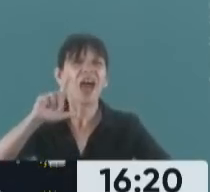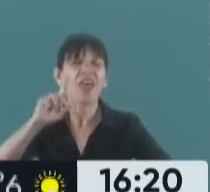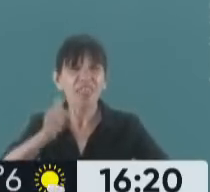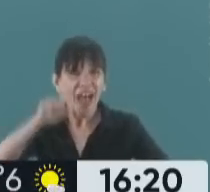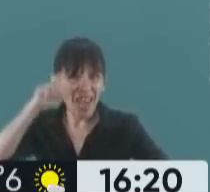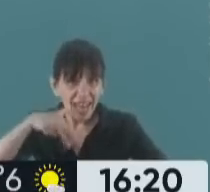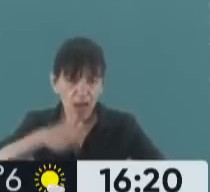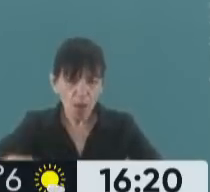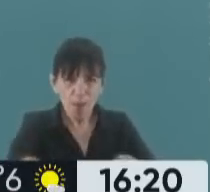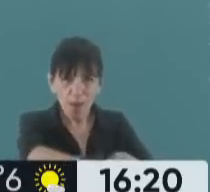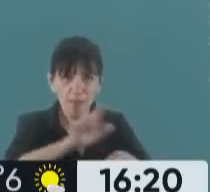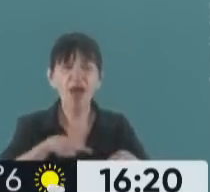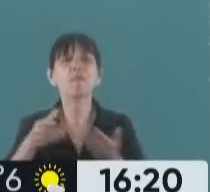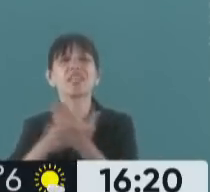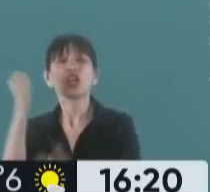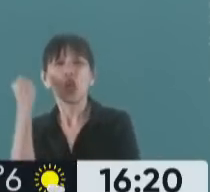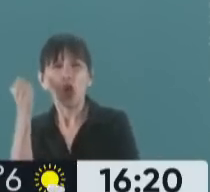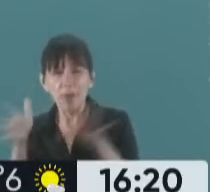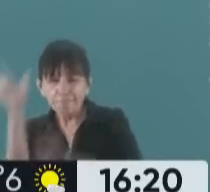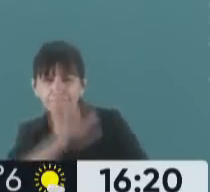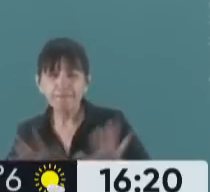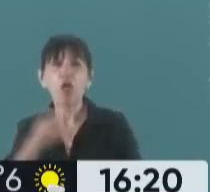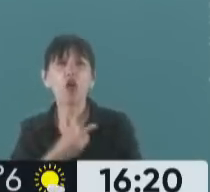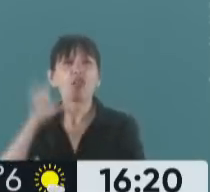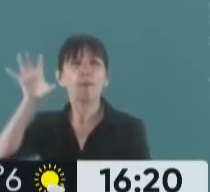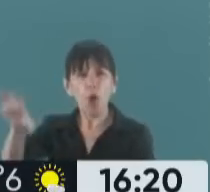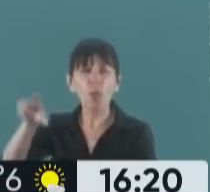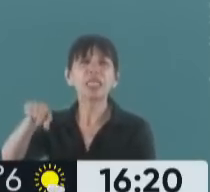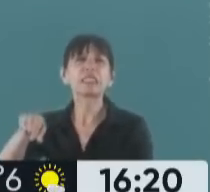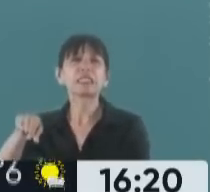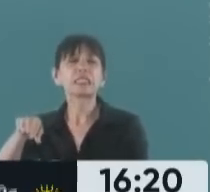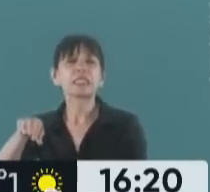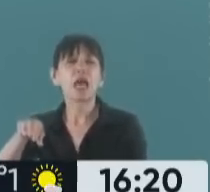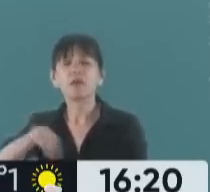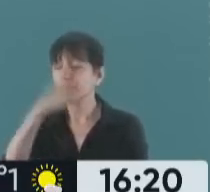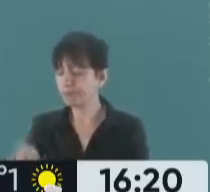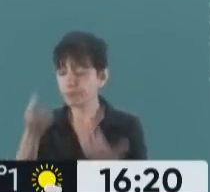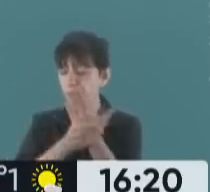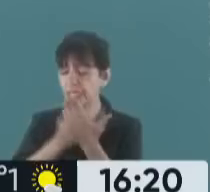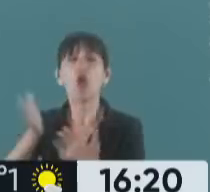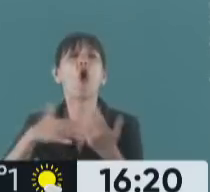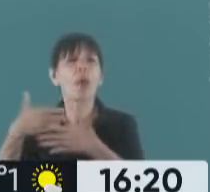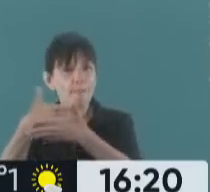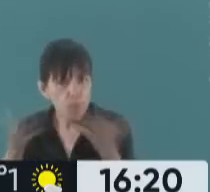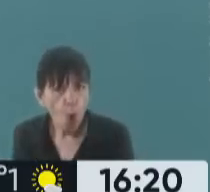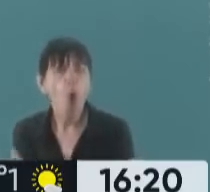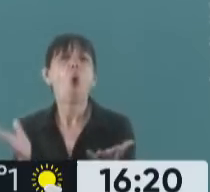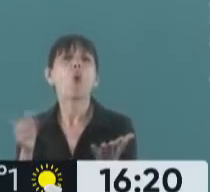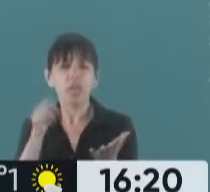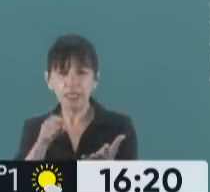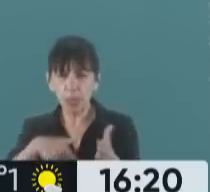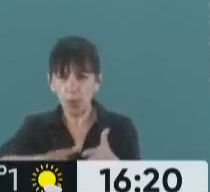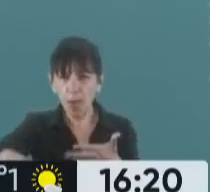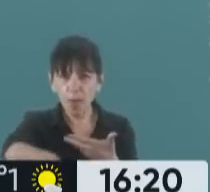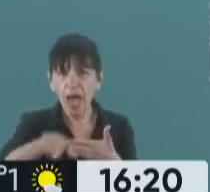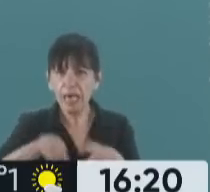Ministerio de Economía, en la provincia, el Ministerio de Hábitat, el de Obras Públicas, con lo cual es un tema que está